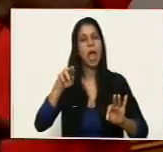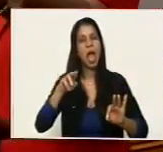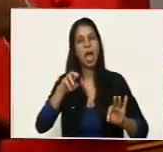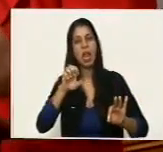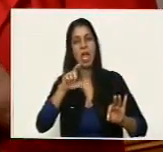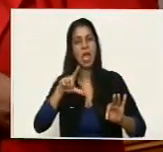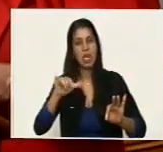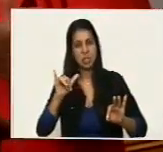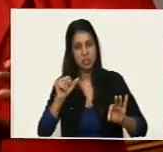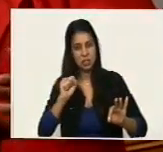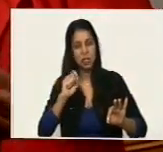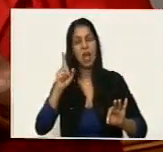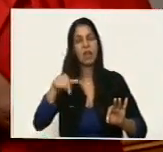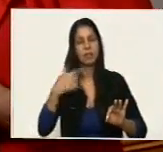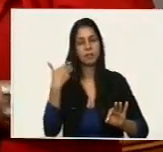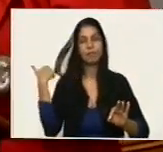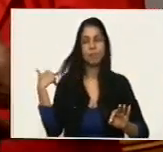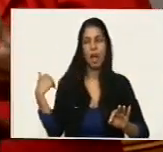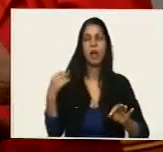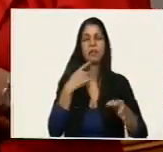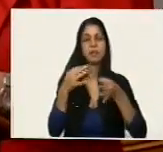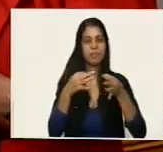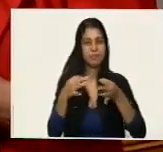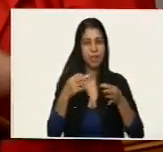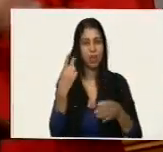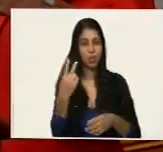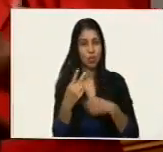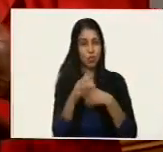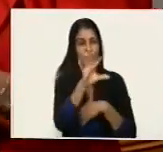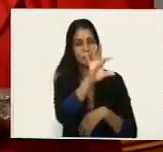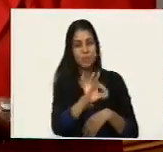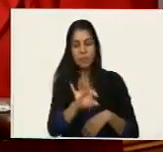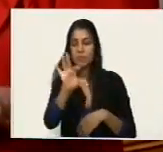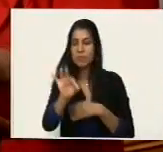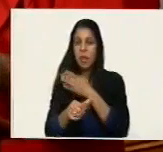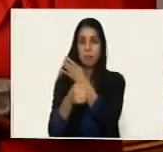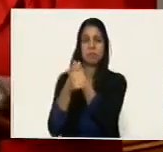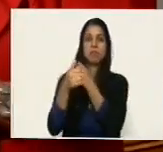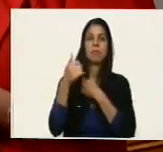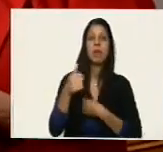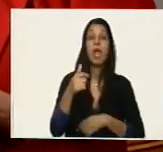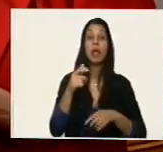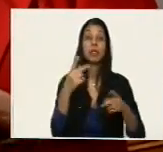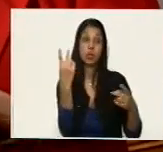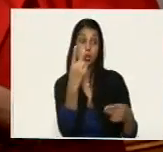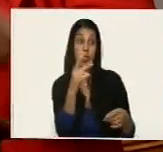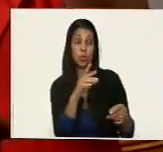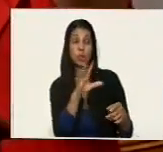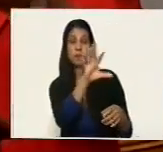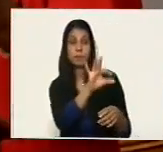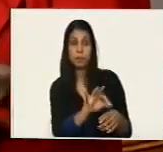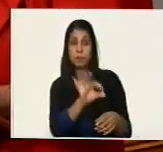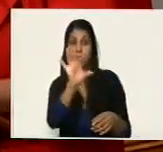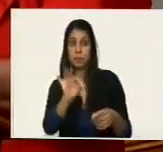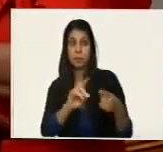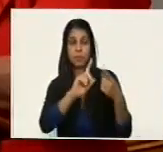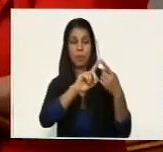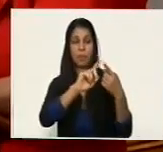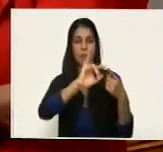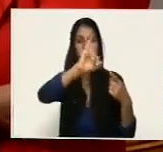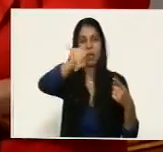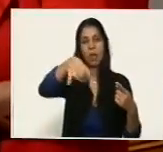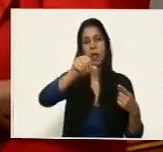supuesto, saludar esta postulación que se ha hecho de los dos compañeros, Jesús Farías